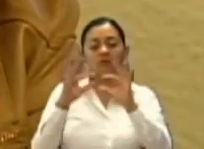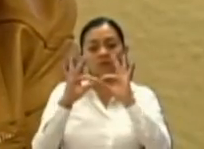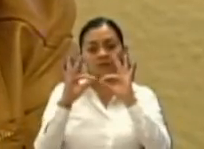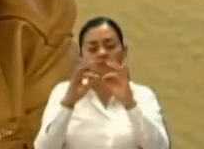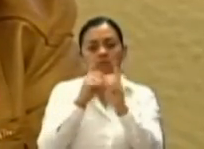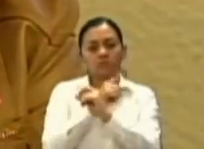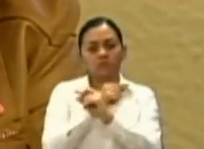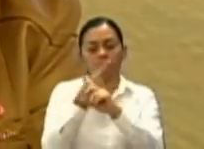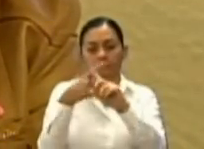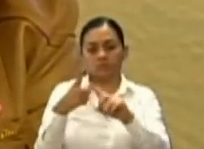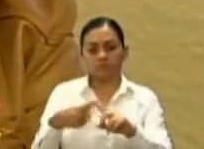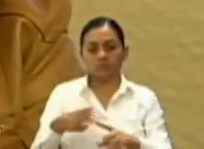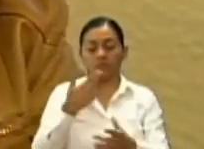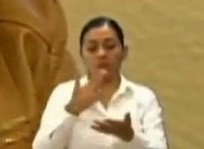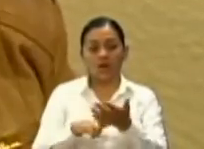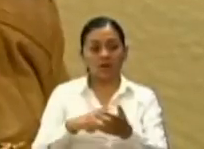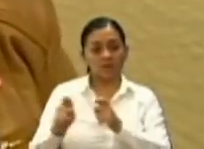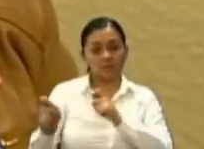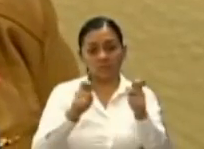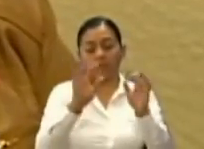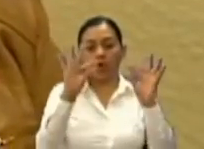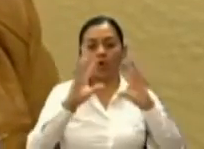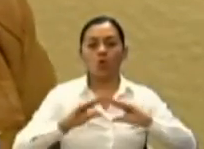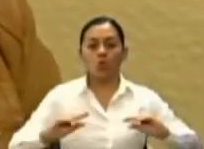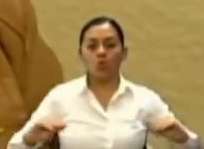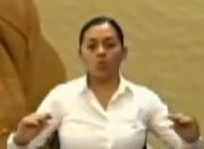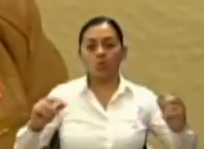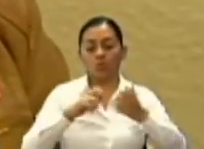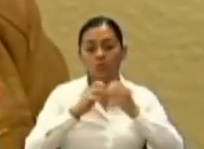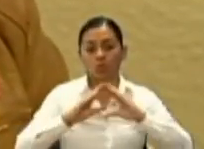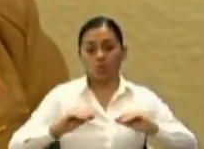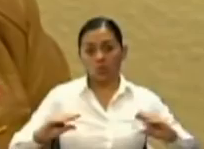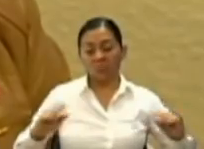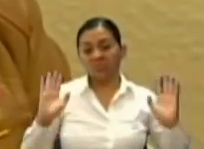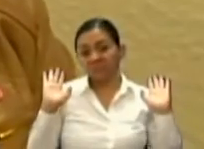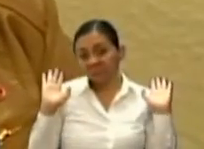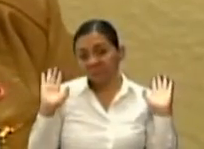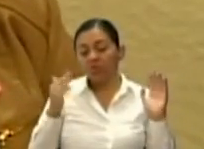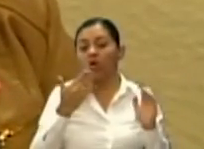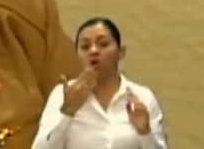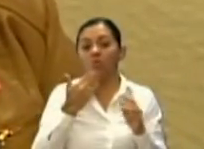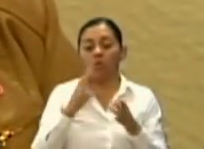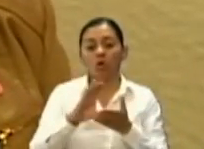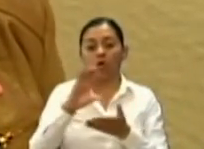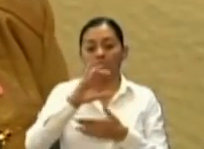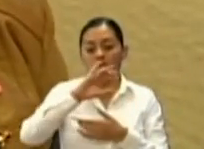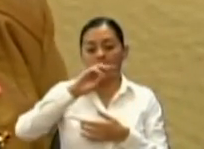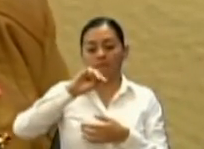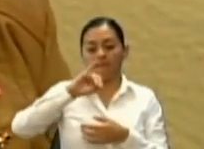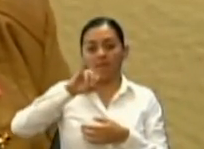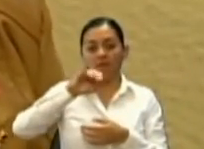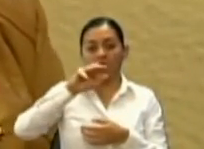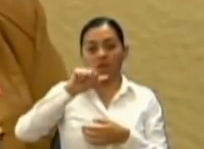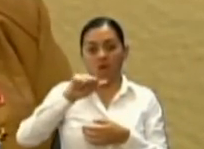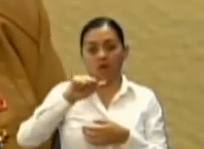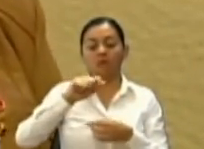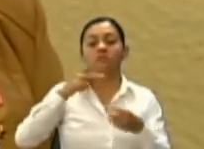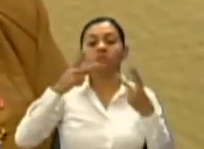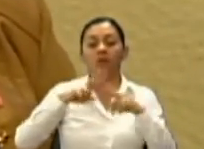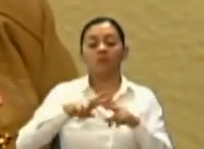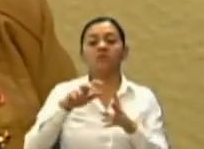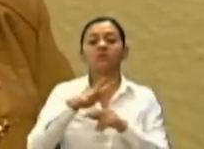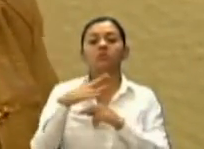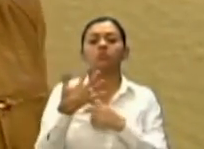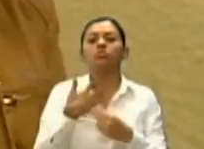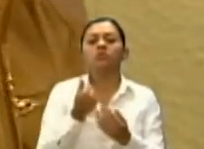pasquines o también en rumores como por ejemplo lo ocurrido en los exteriores del colegio mejía adicionalmente quisiera saber cómo está la situación de los